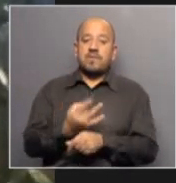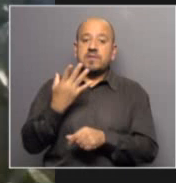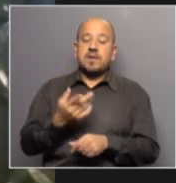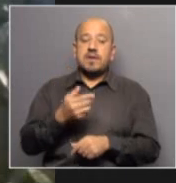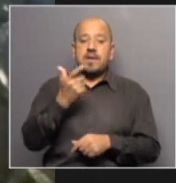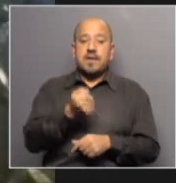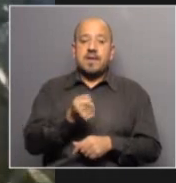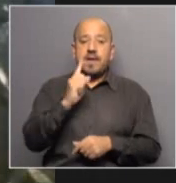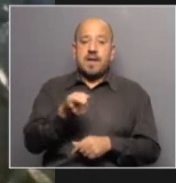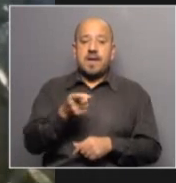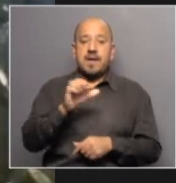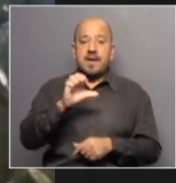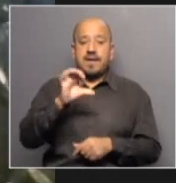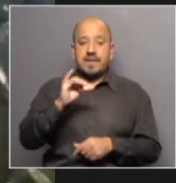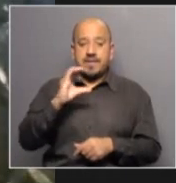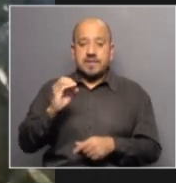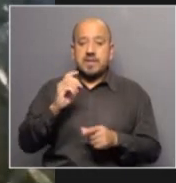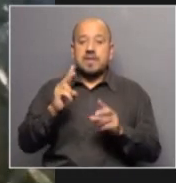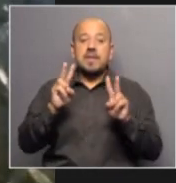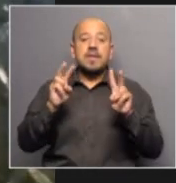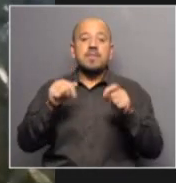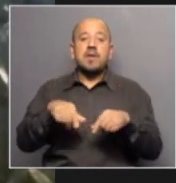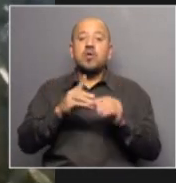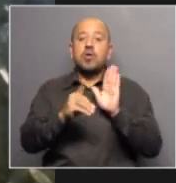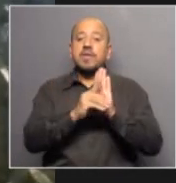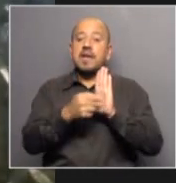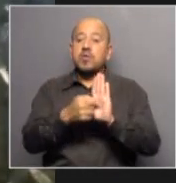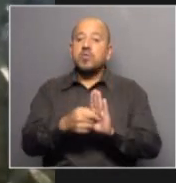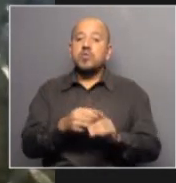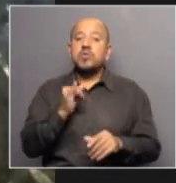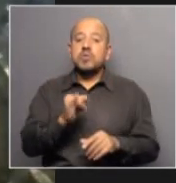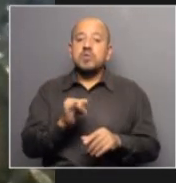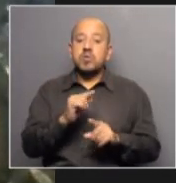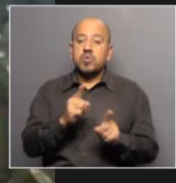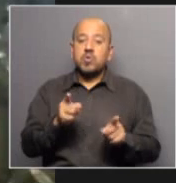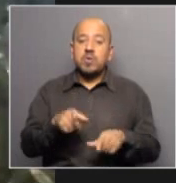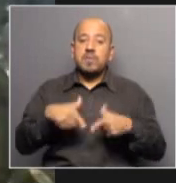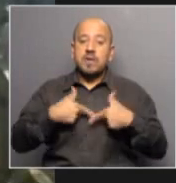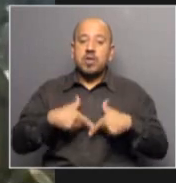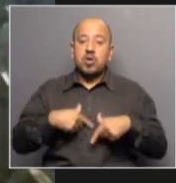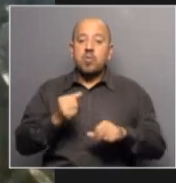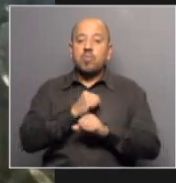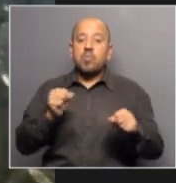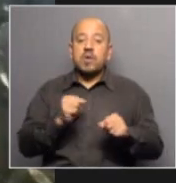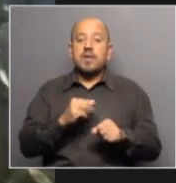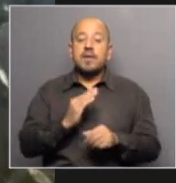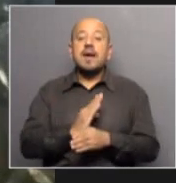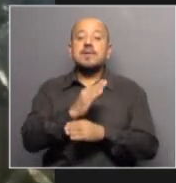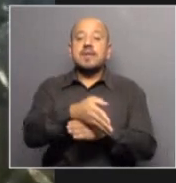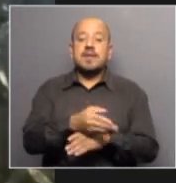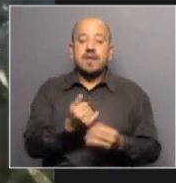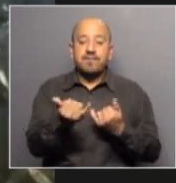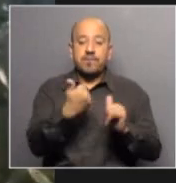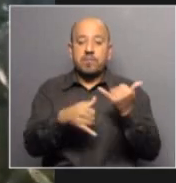es la entidad reguladora de los datos sensibles, con respecto a si el Ministerio puede o no acceder a los datos, y